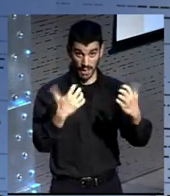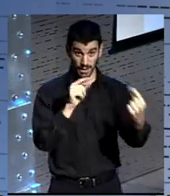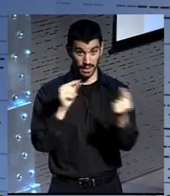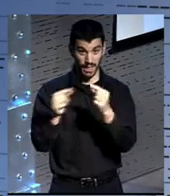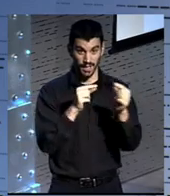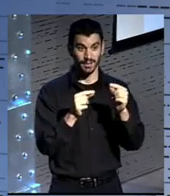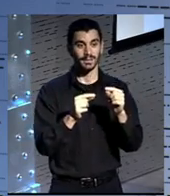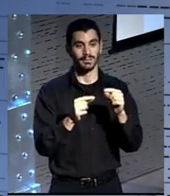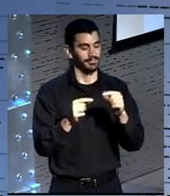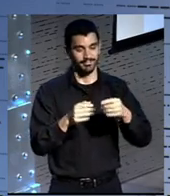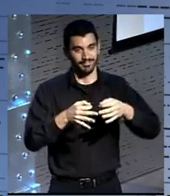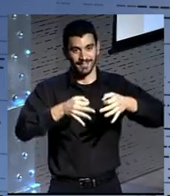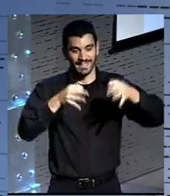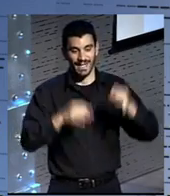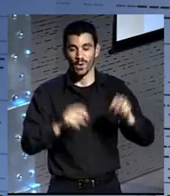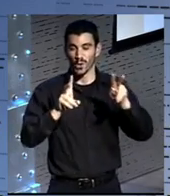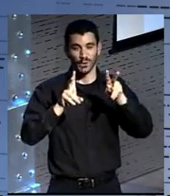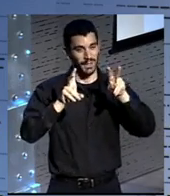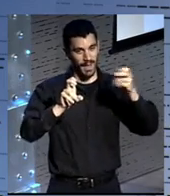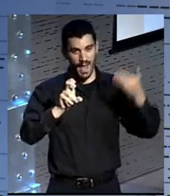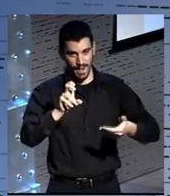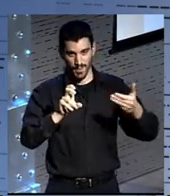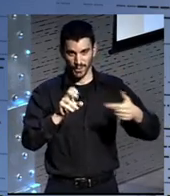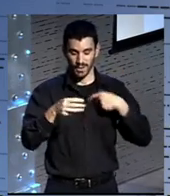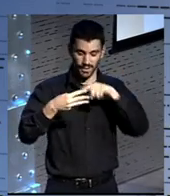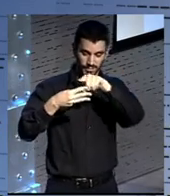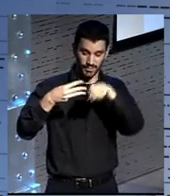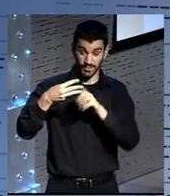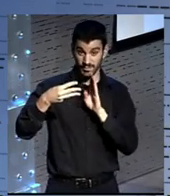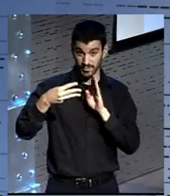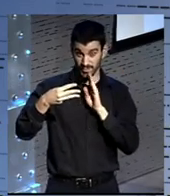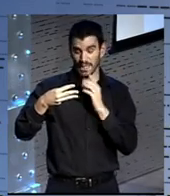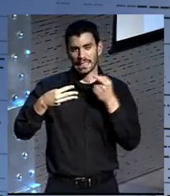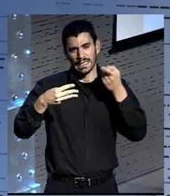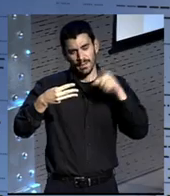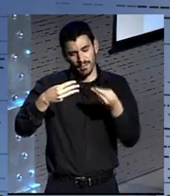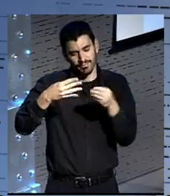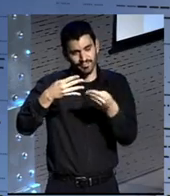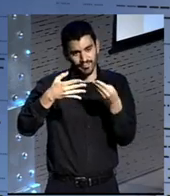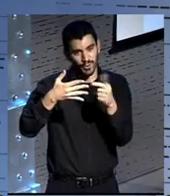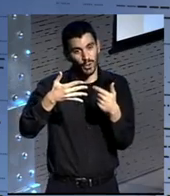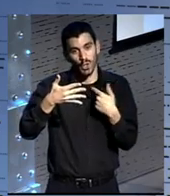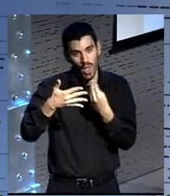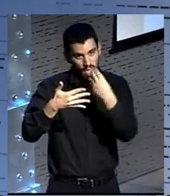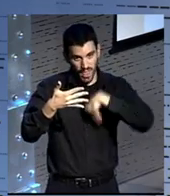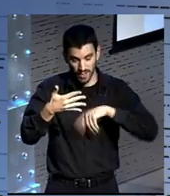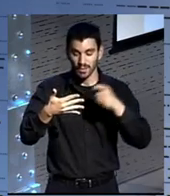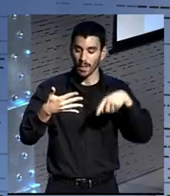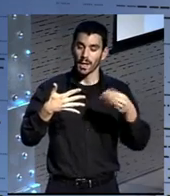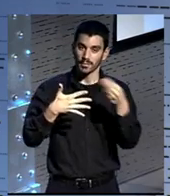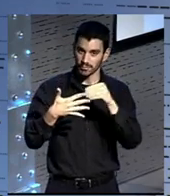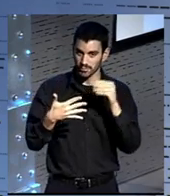va a hablar, va a considerar estas piezas y algunas que yo no he sido capaz de